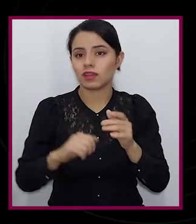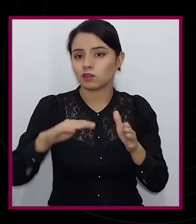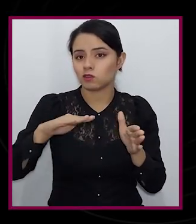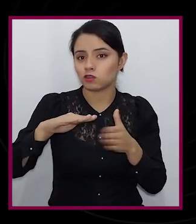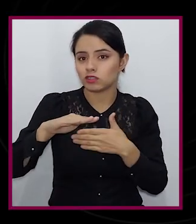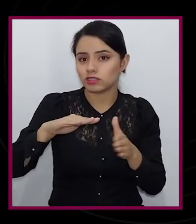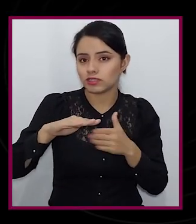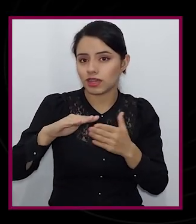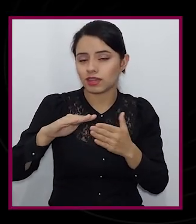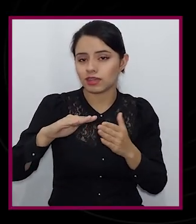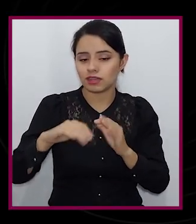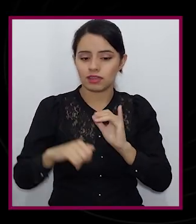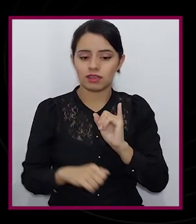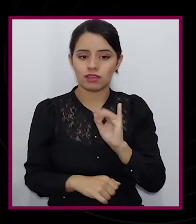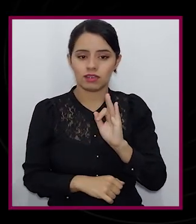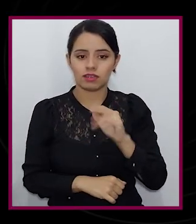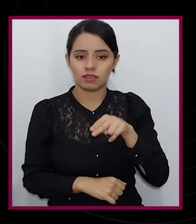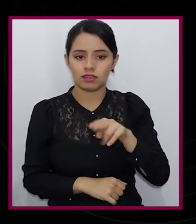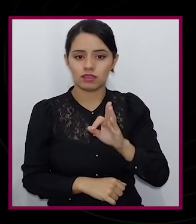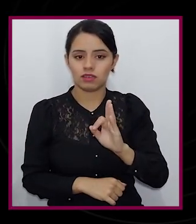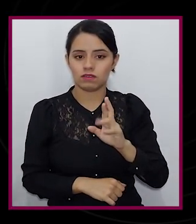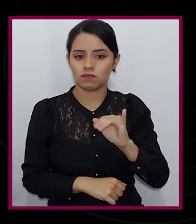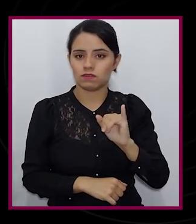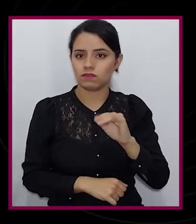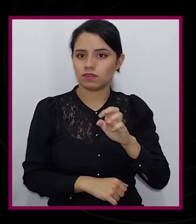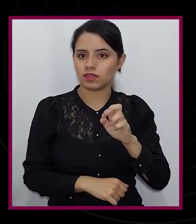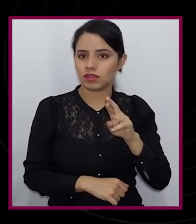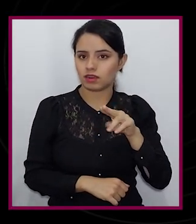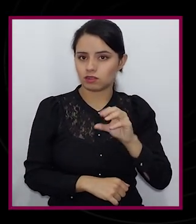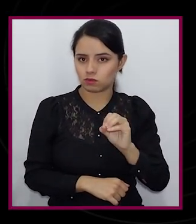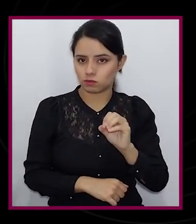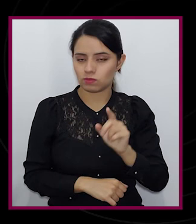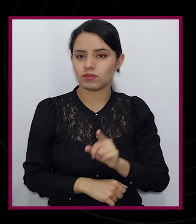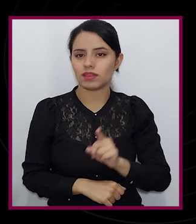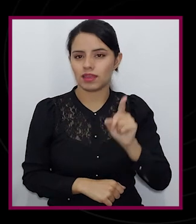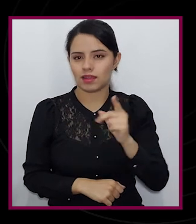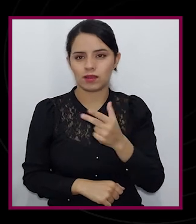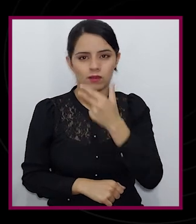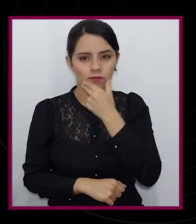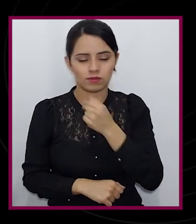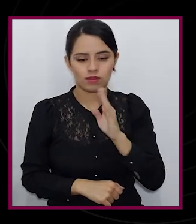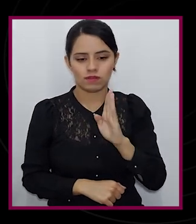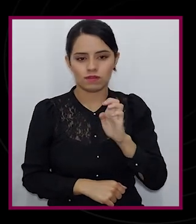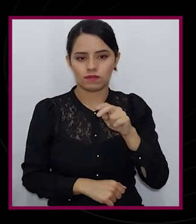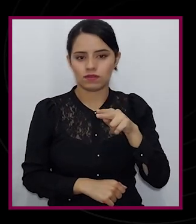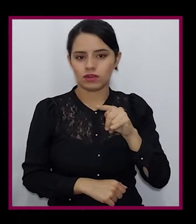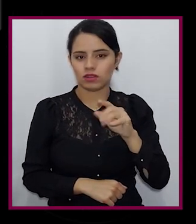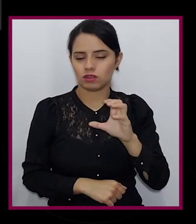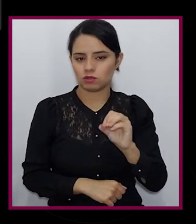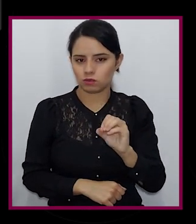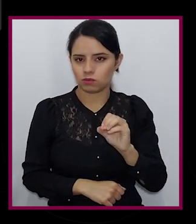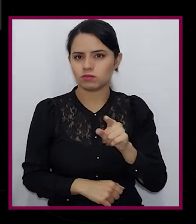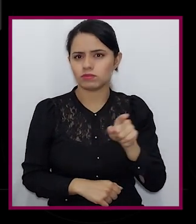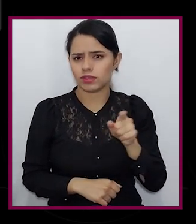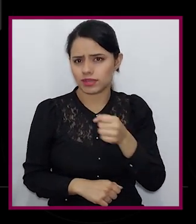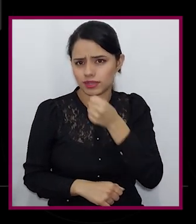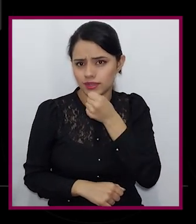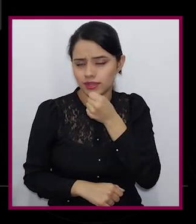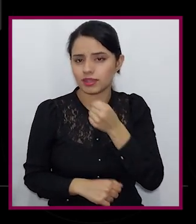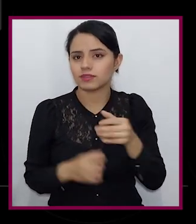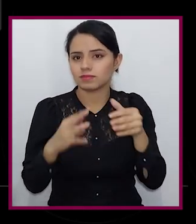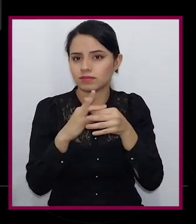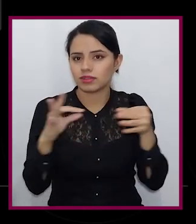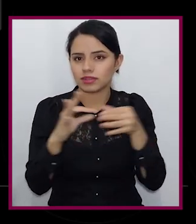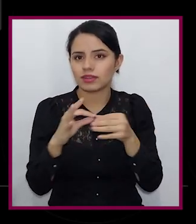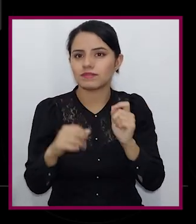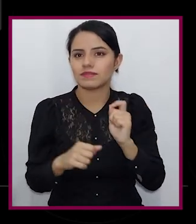Infierno. Este es el podcast del maestro Benito Taibo. Y bueno, pues sus podcasts son muy entretenidos porque nos habla sobre